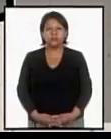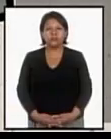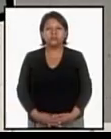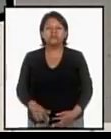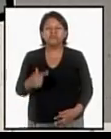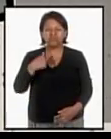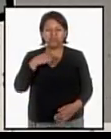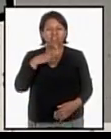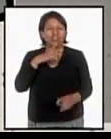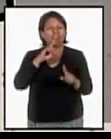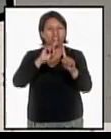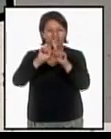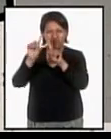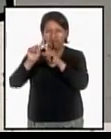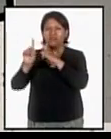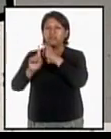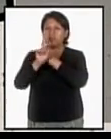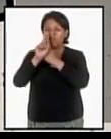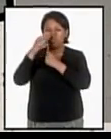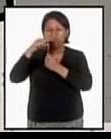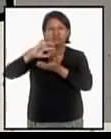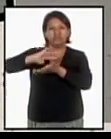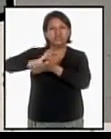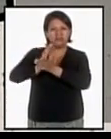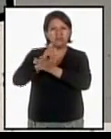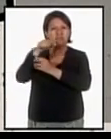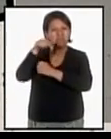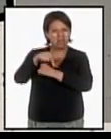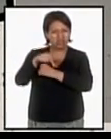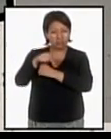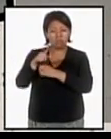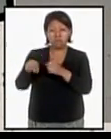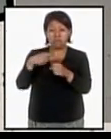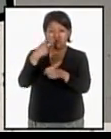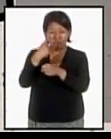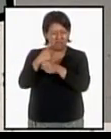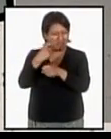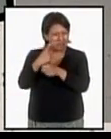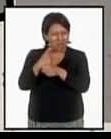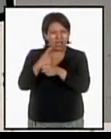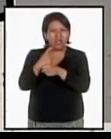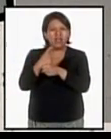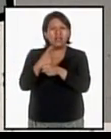Usted ha enfrentado muchos problemas de discriminación aquí. El primero